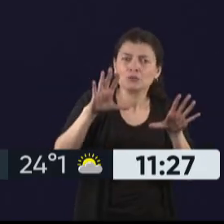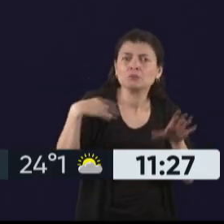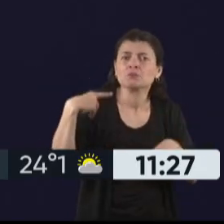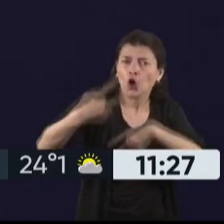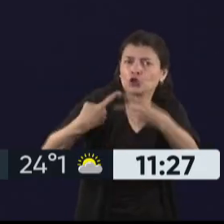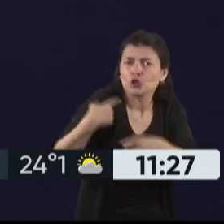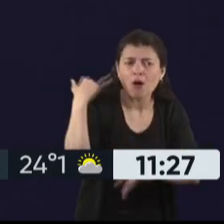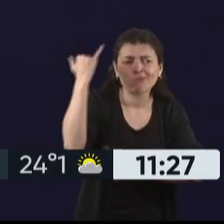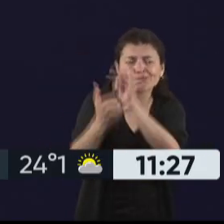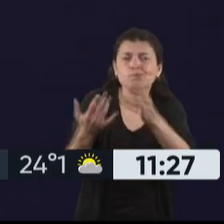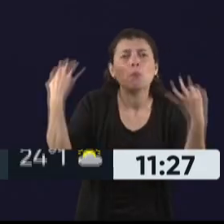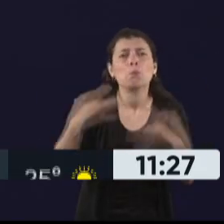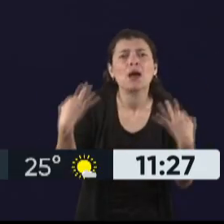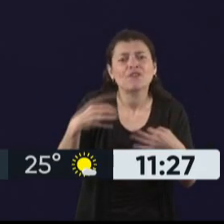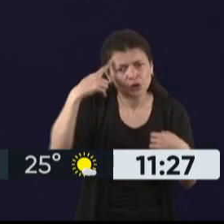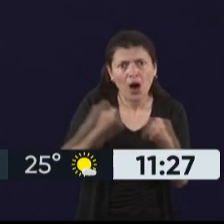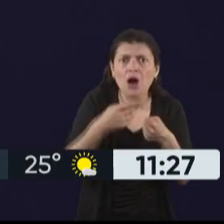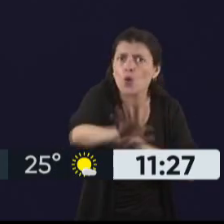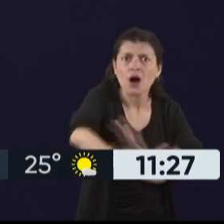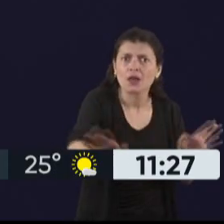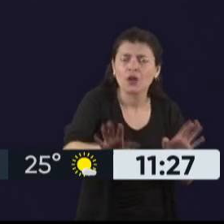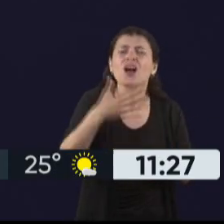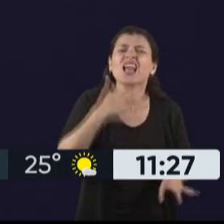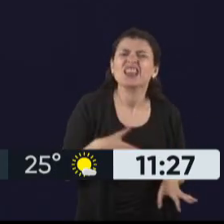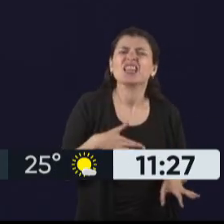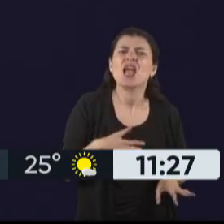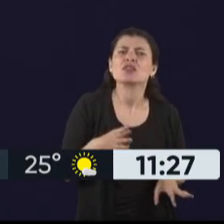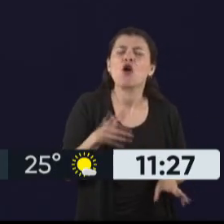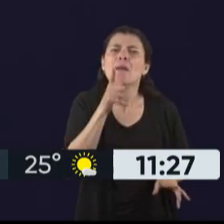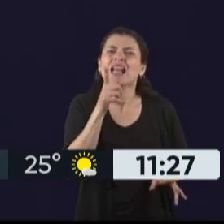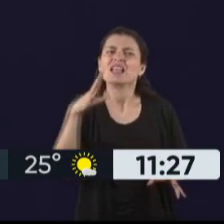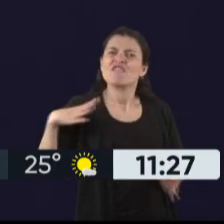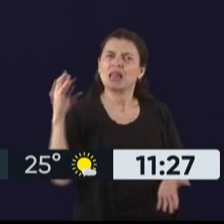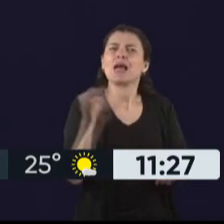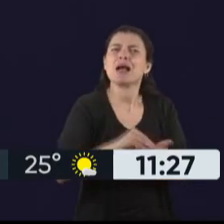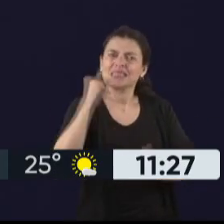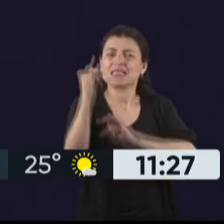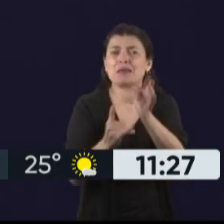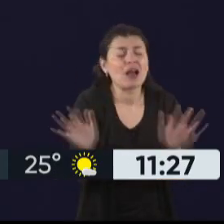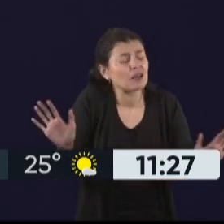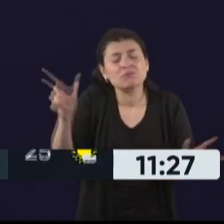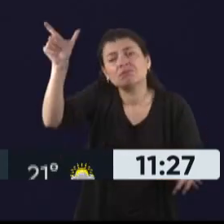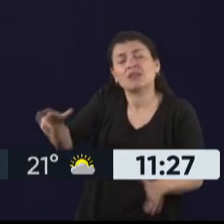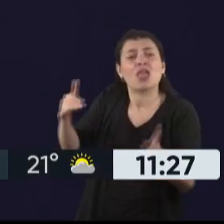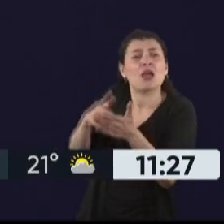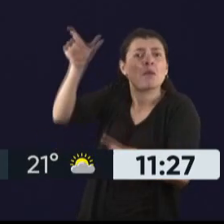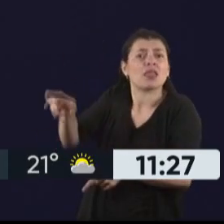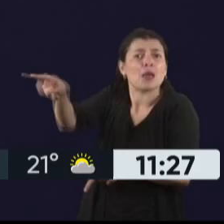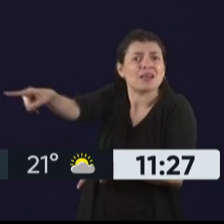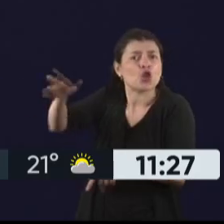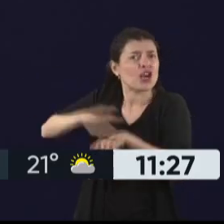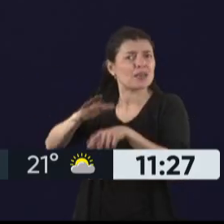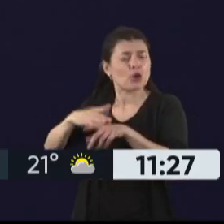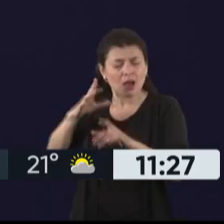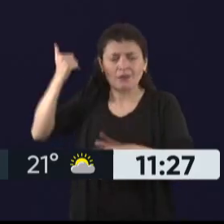realmente que haya cuestiones que haya que seguir ampliando. Y se irán ampliando y las irá explicando como debe